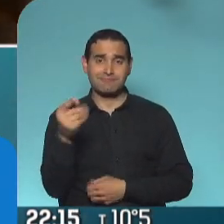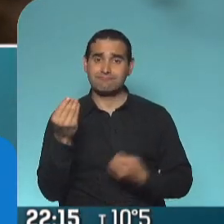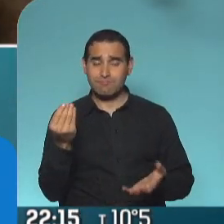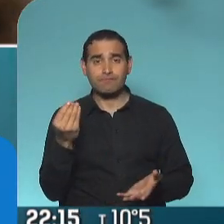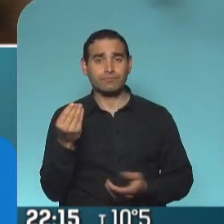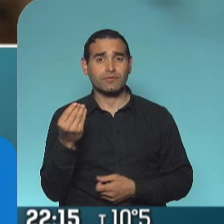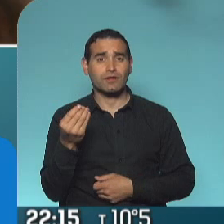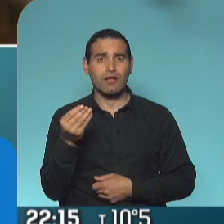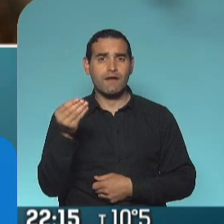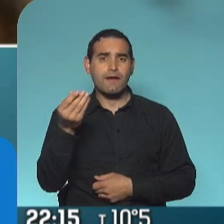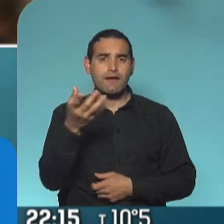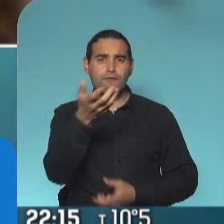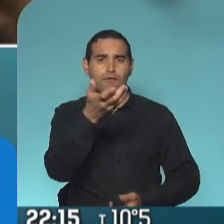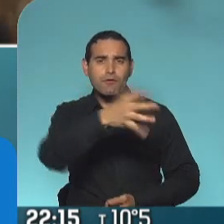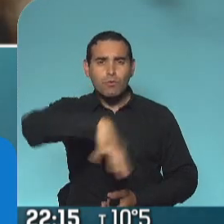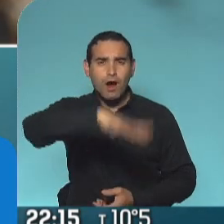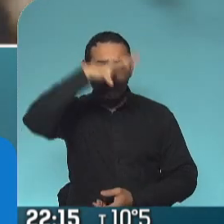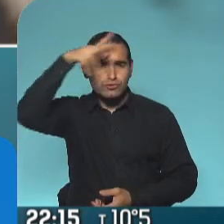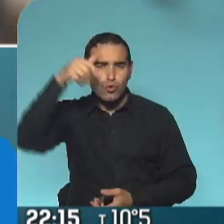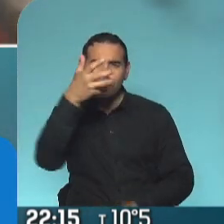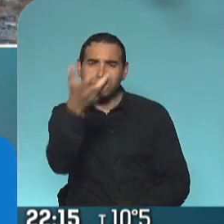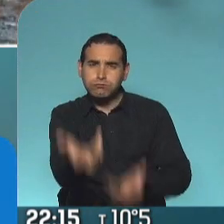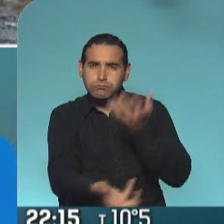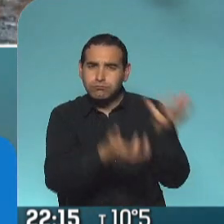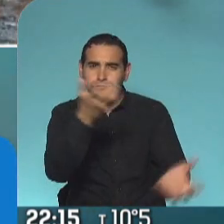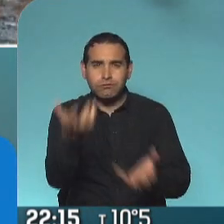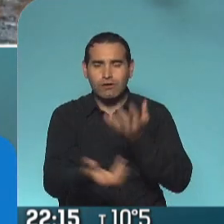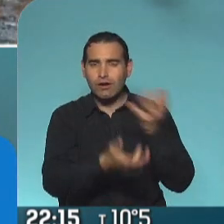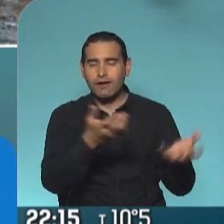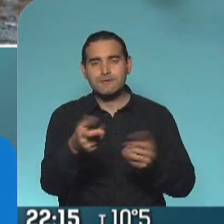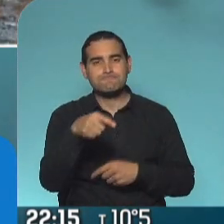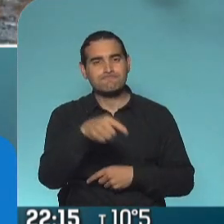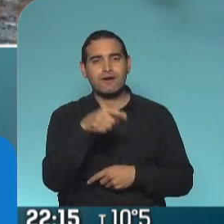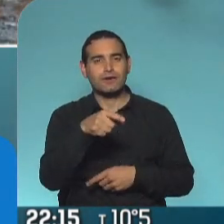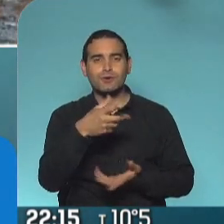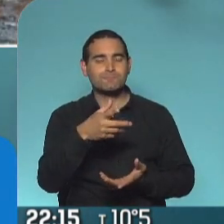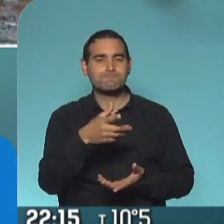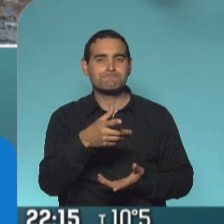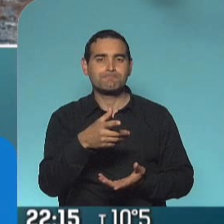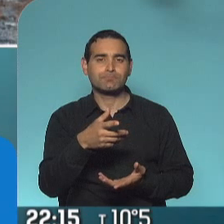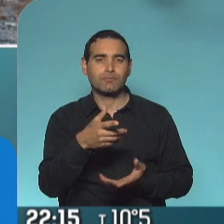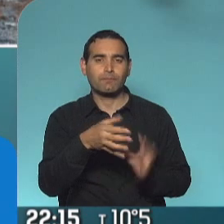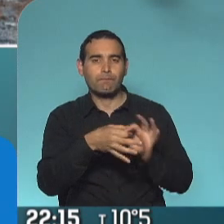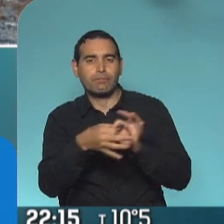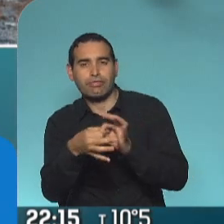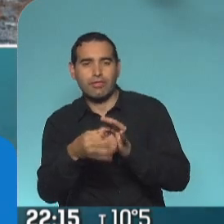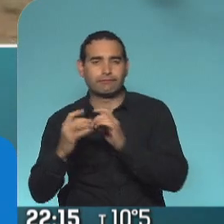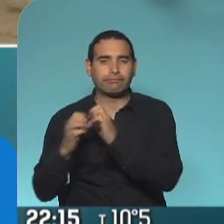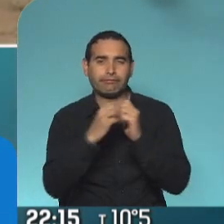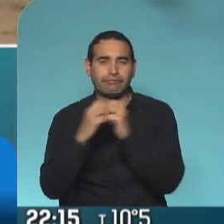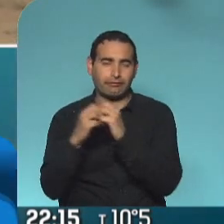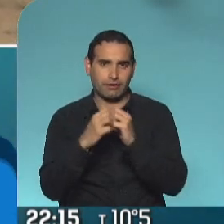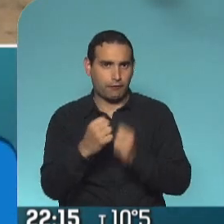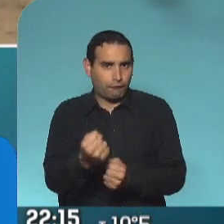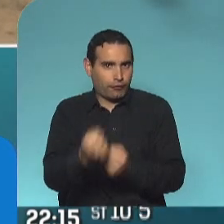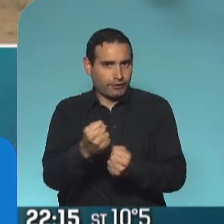todos los focos de incendio en la Amazonia quedaron envueltos en la polémica, la pelea, la